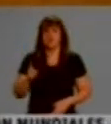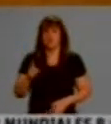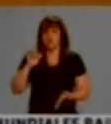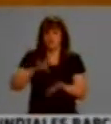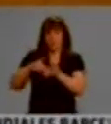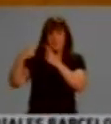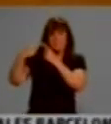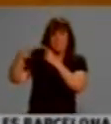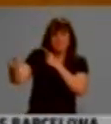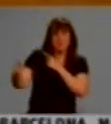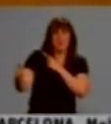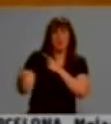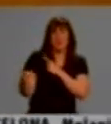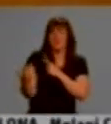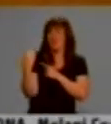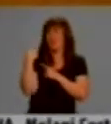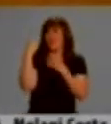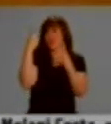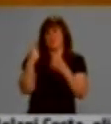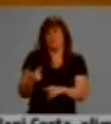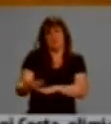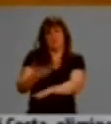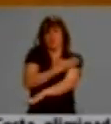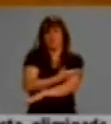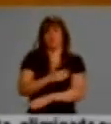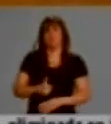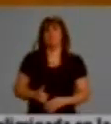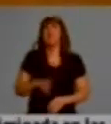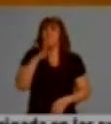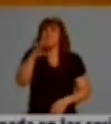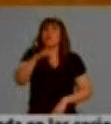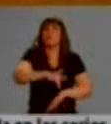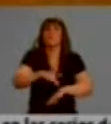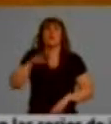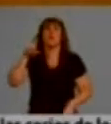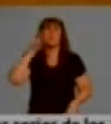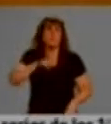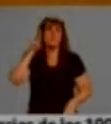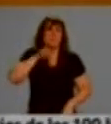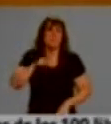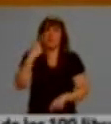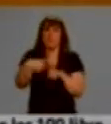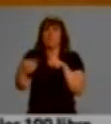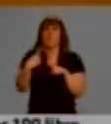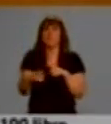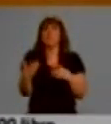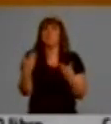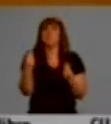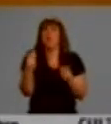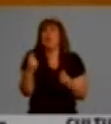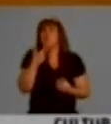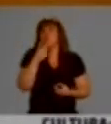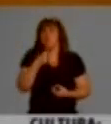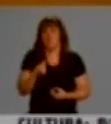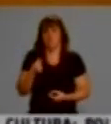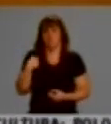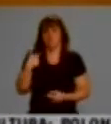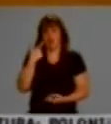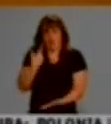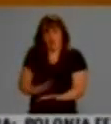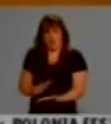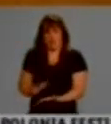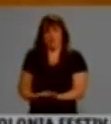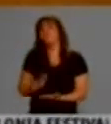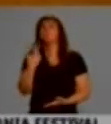SMS tan solo 7 días antes. ¿Por qué mintió hasta en una cosa tan sencilla de comprobar?